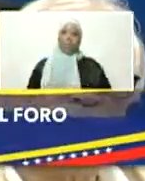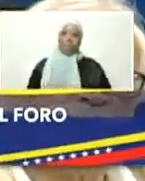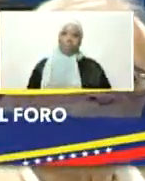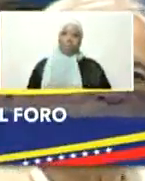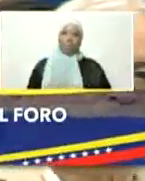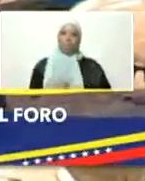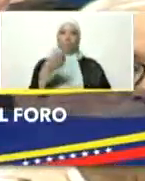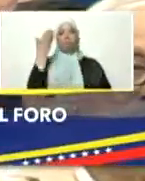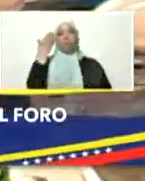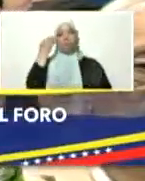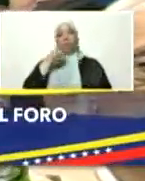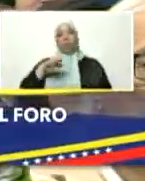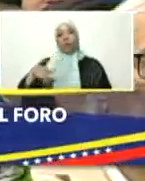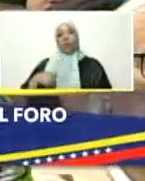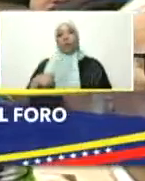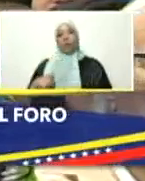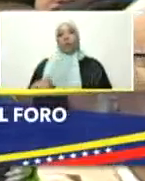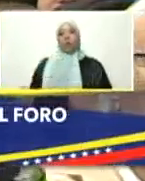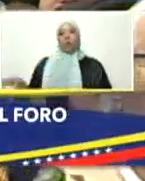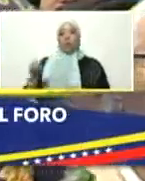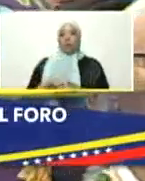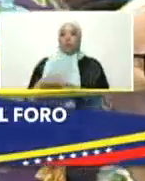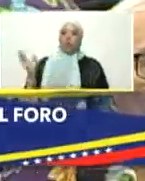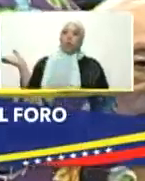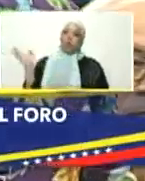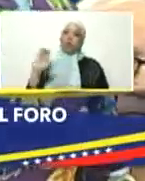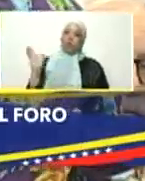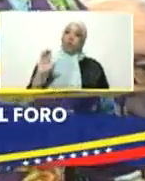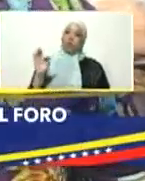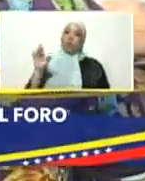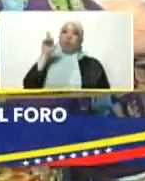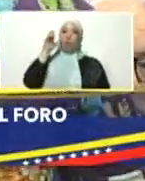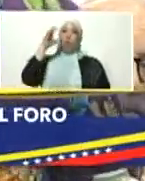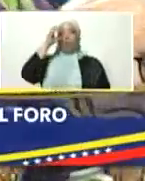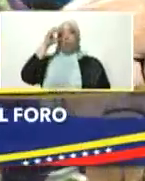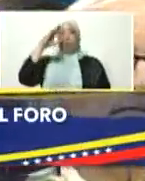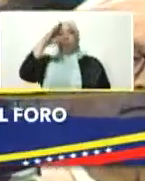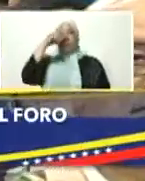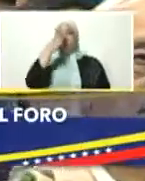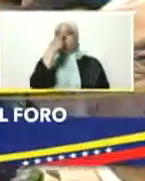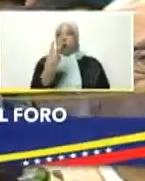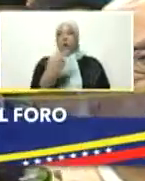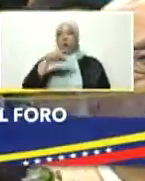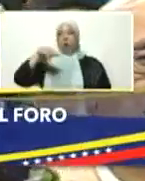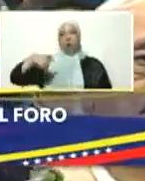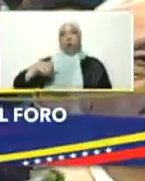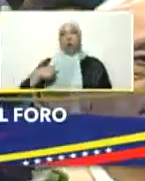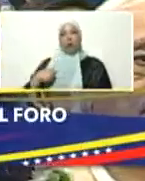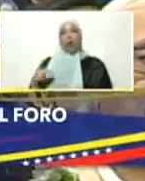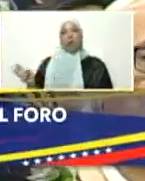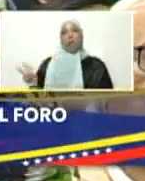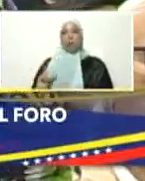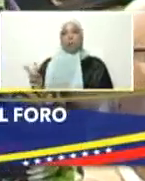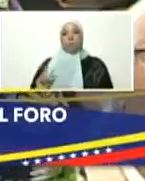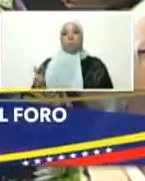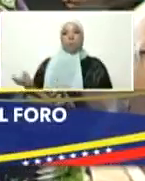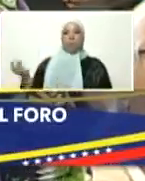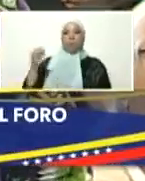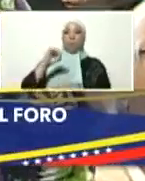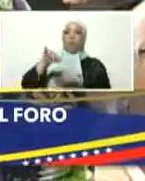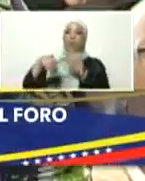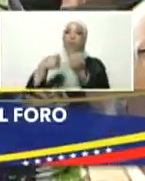usted, presidente Maduro, de volver a la CAN y de que Gustavo Petro también haya invitado no solo a Venezuela que regrese, sino